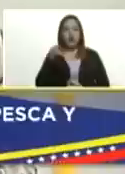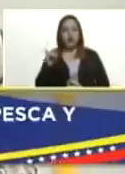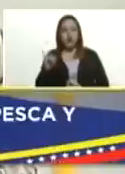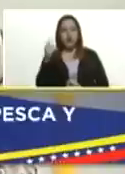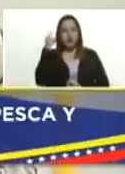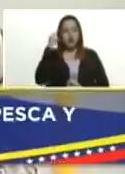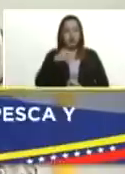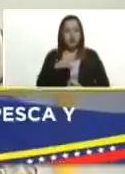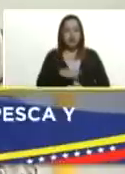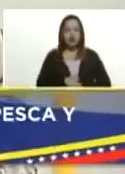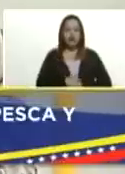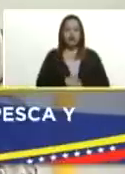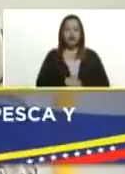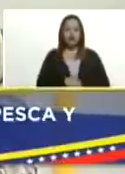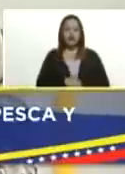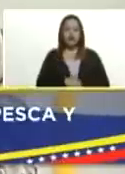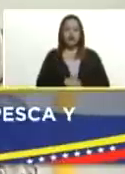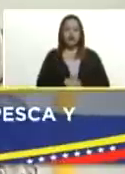Sucre.